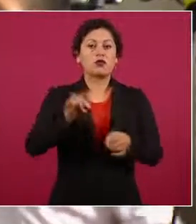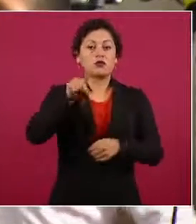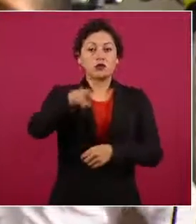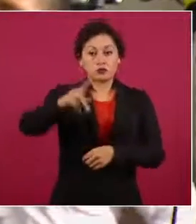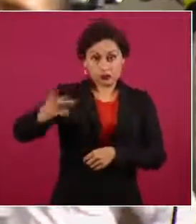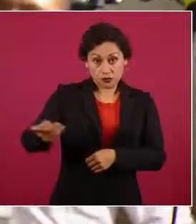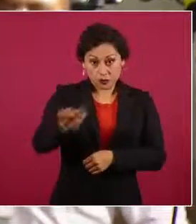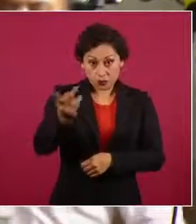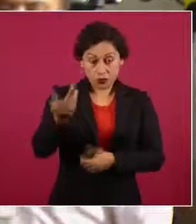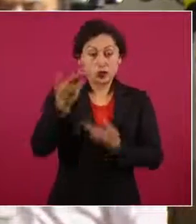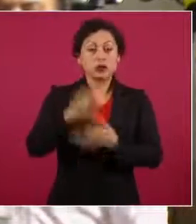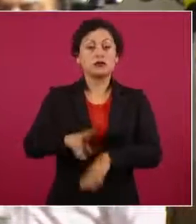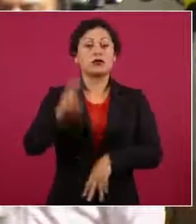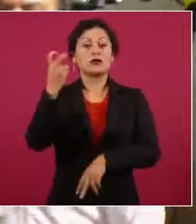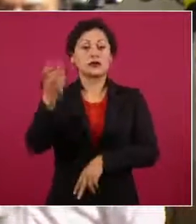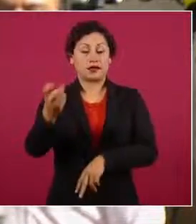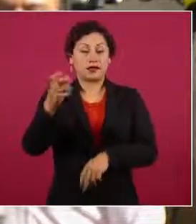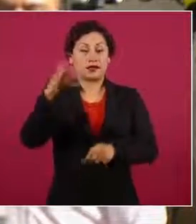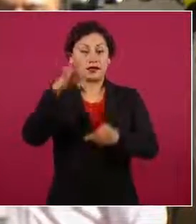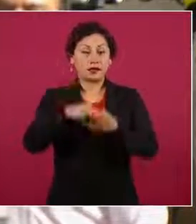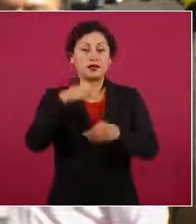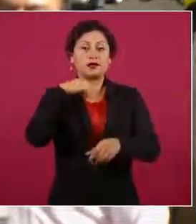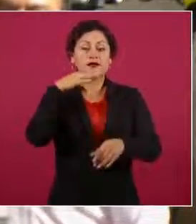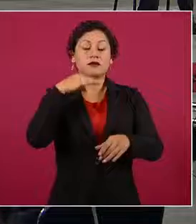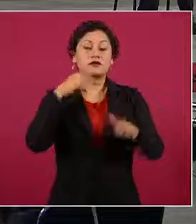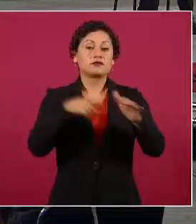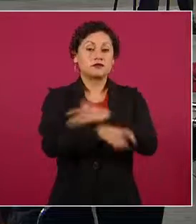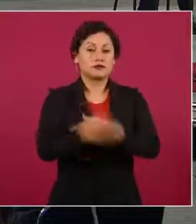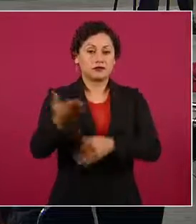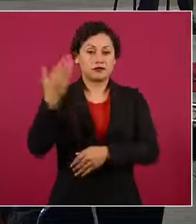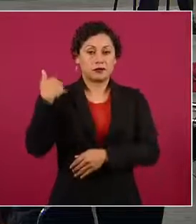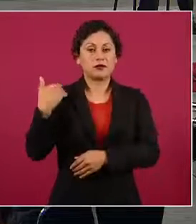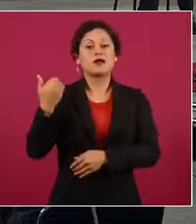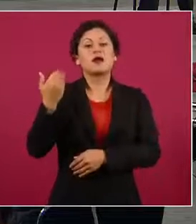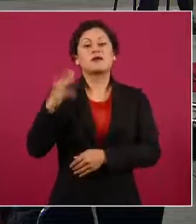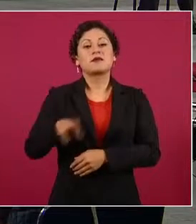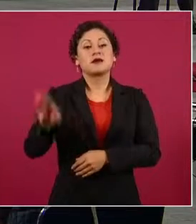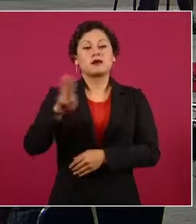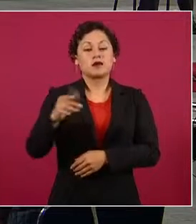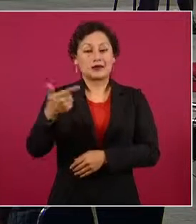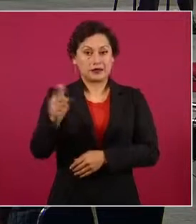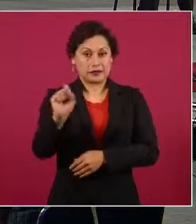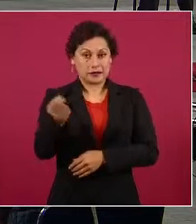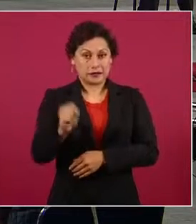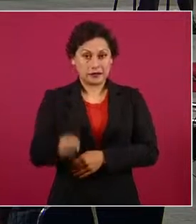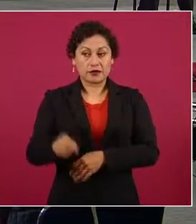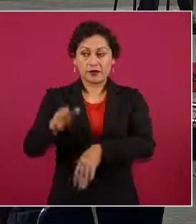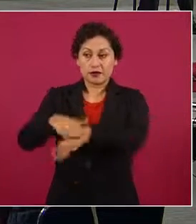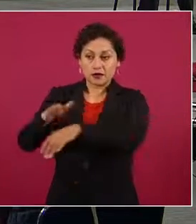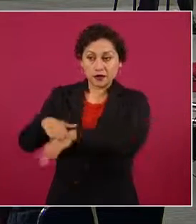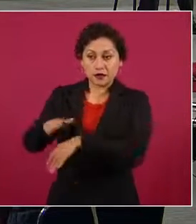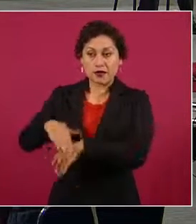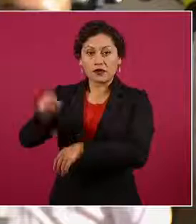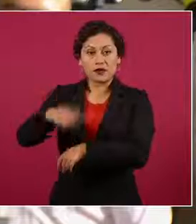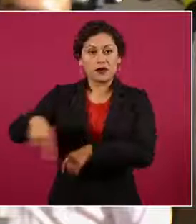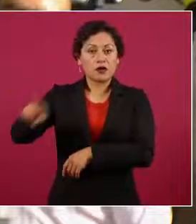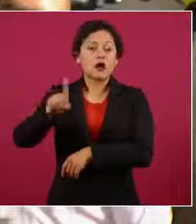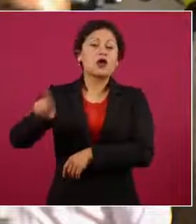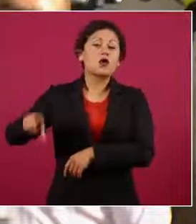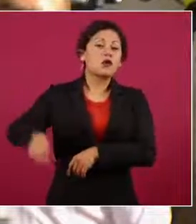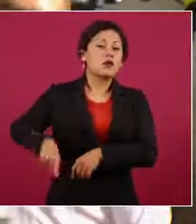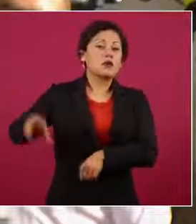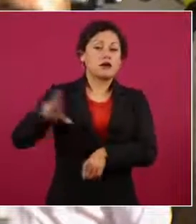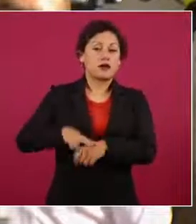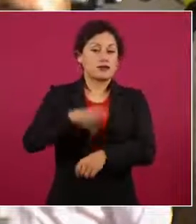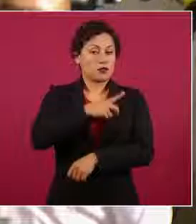acto de corrupción el pasado miércoles 7 de septiembre que los gobernadores no deberían de meter las manos, y por lo visto Alfredo del Mazo